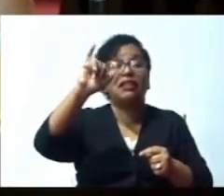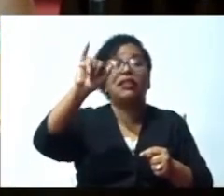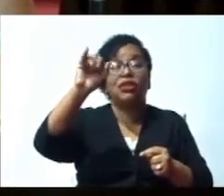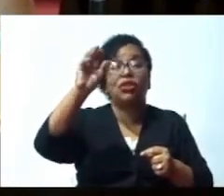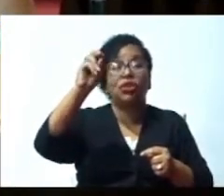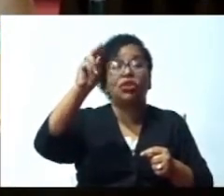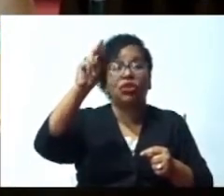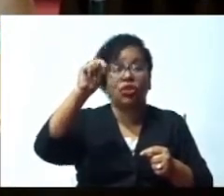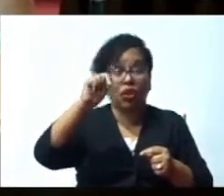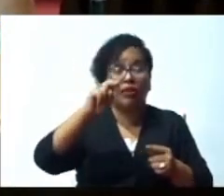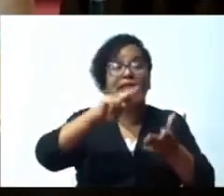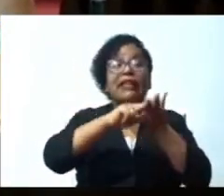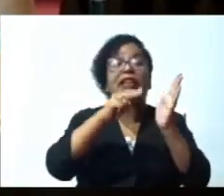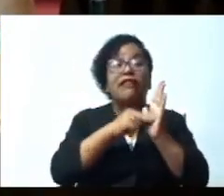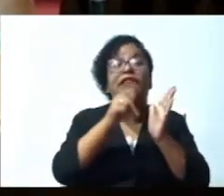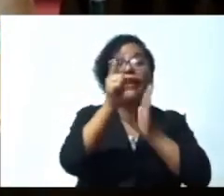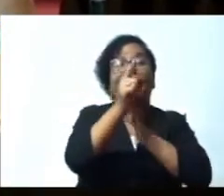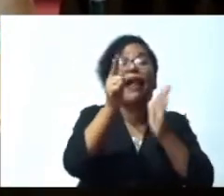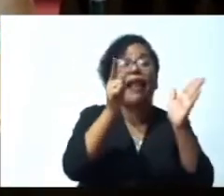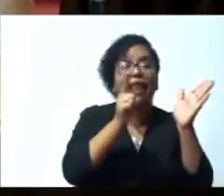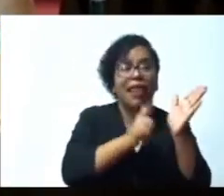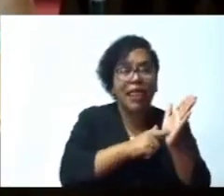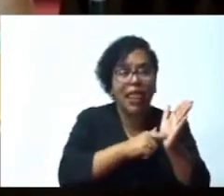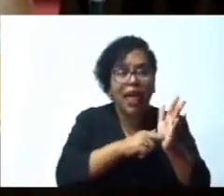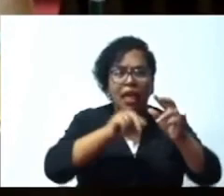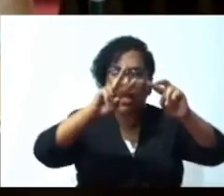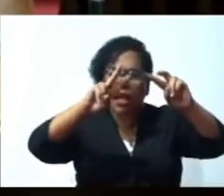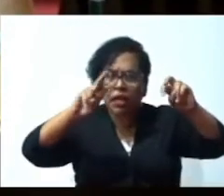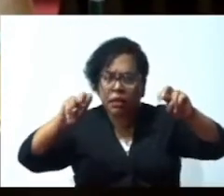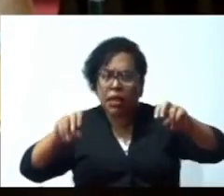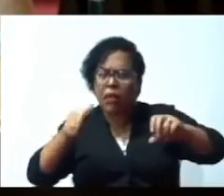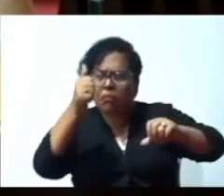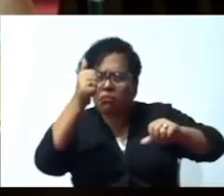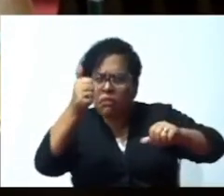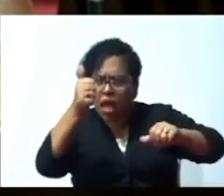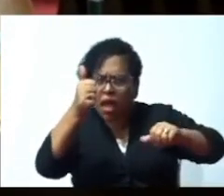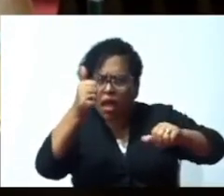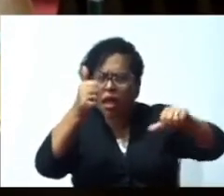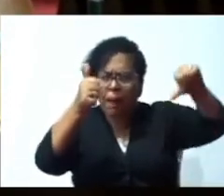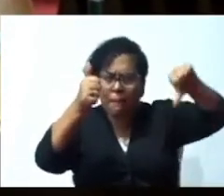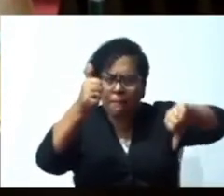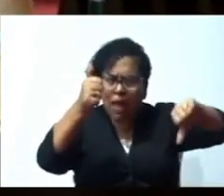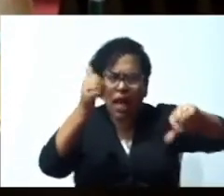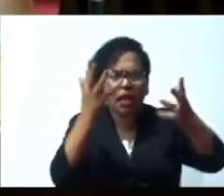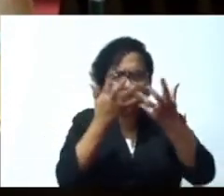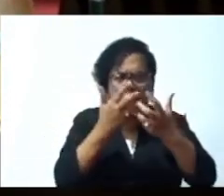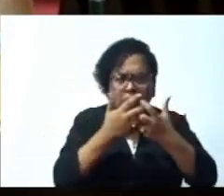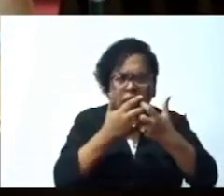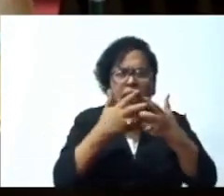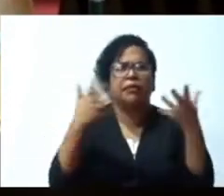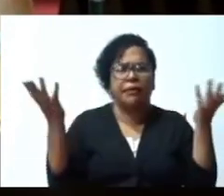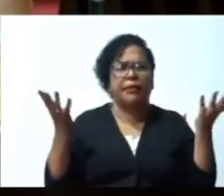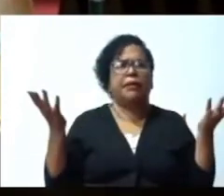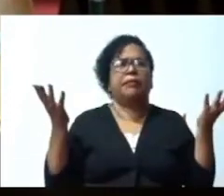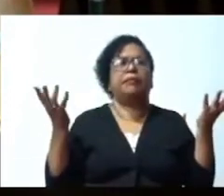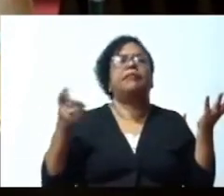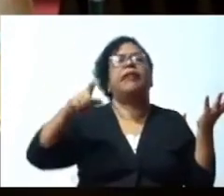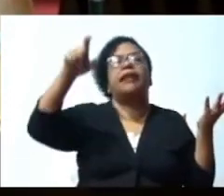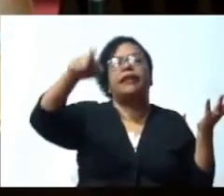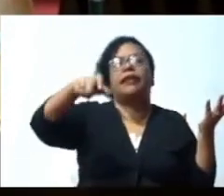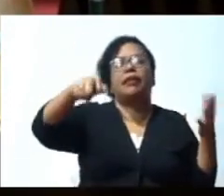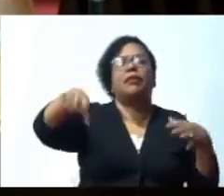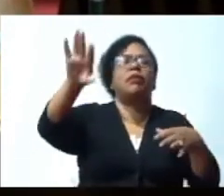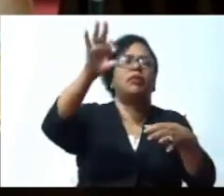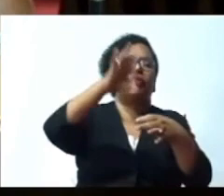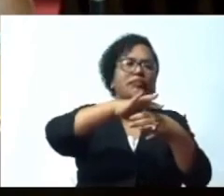que nosotros de manera responsable tenemos que votarla o sea tenemos que votarla porque en la suprema corte de